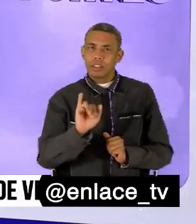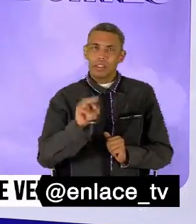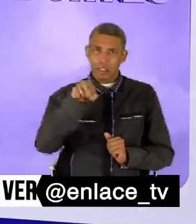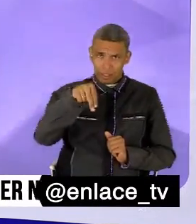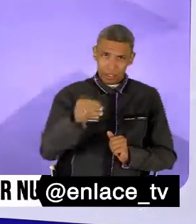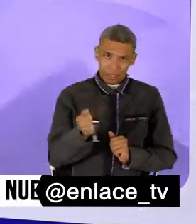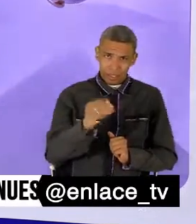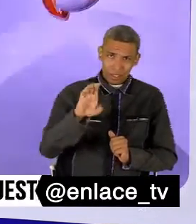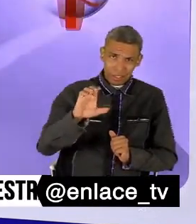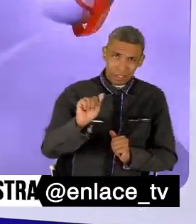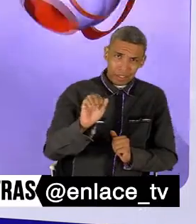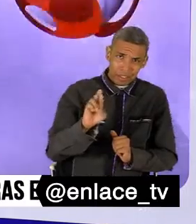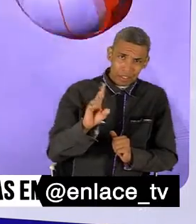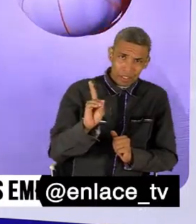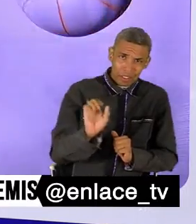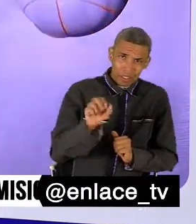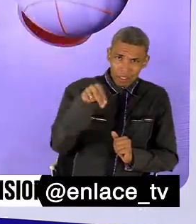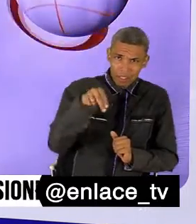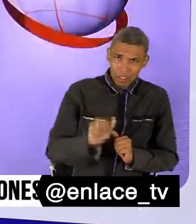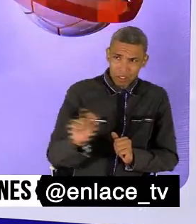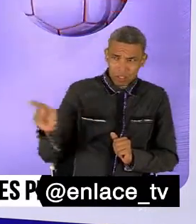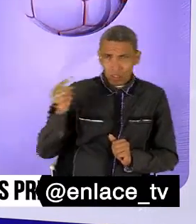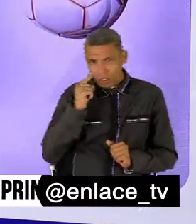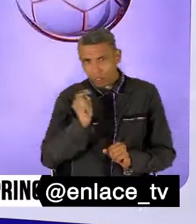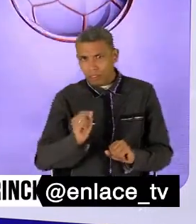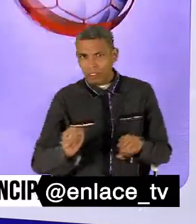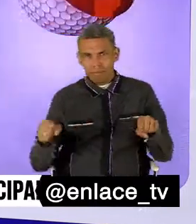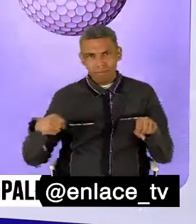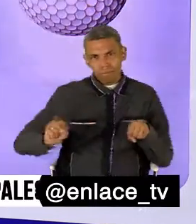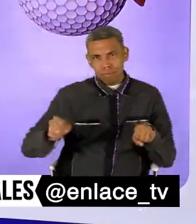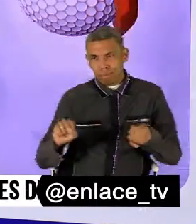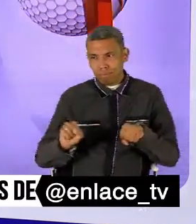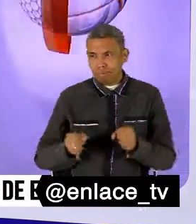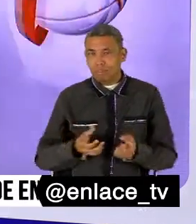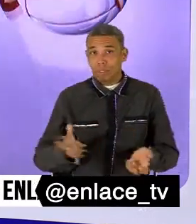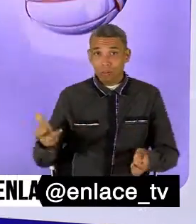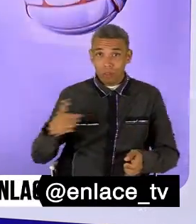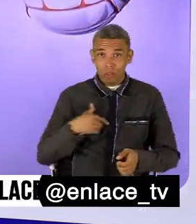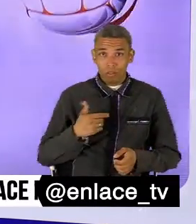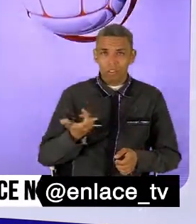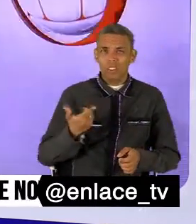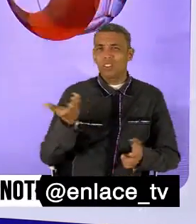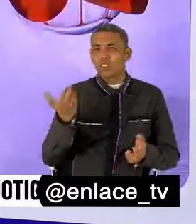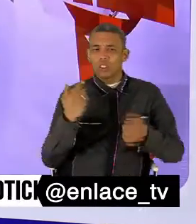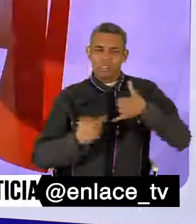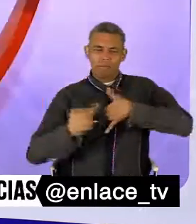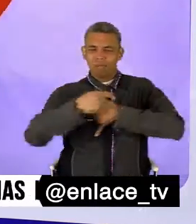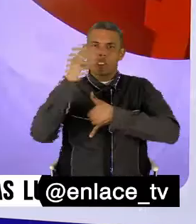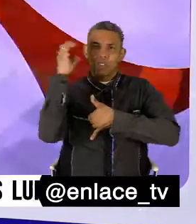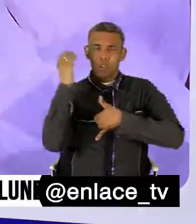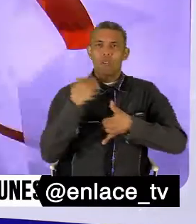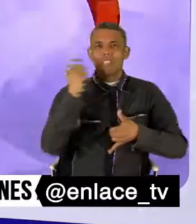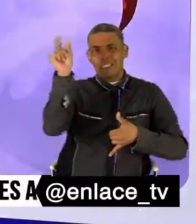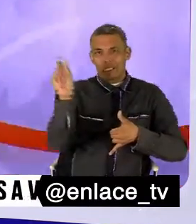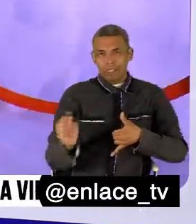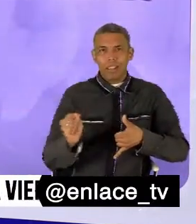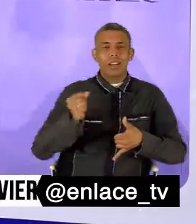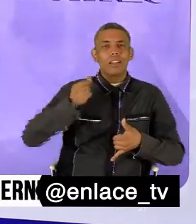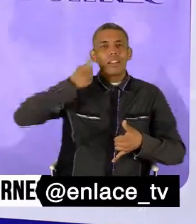nivel nacional en las diferentes válidas de este deporte que se disputa en el Cesar, en Norte de Santander y en nuestro